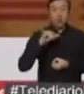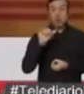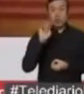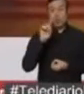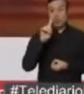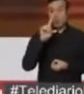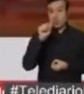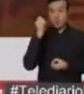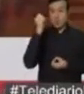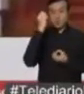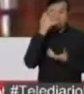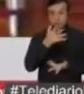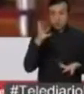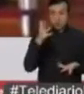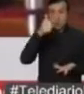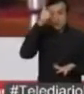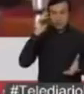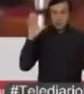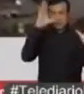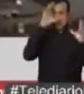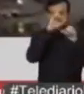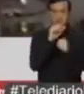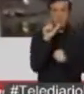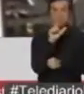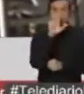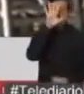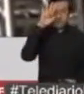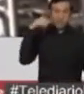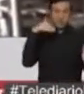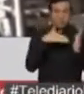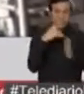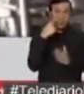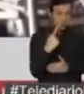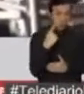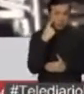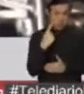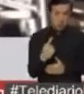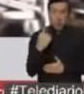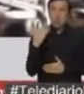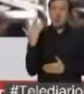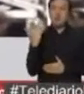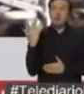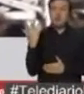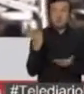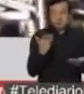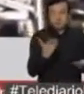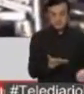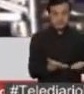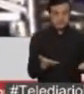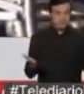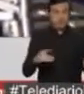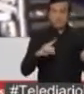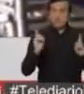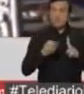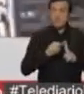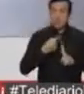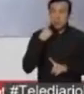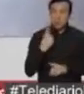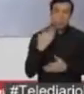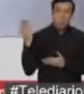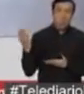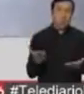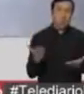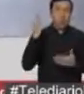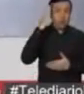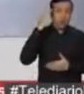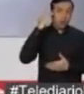Jorge Yunda, anunció la noche de lunes el arribo de 5.000 pruebas para la detección del COVID-19 en la capital. Estas primeras pruebas, que